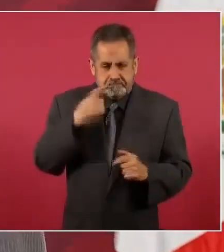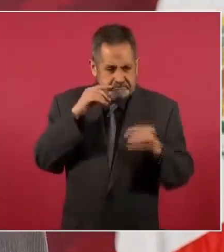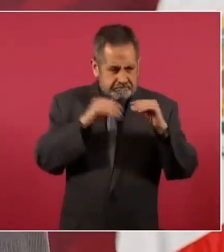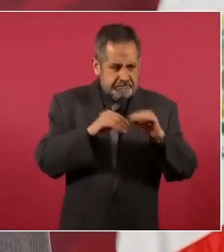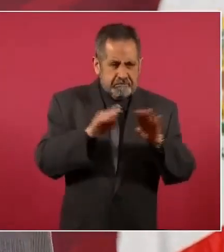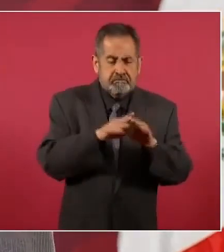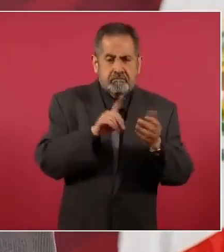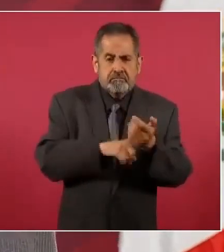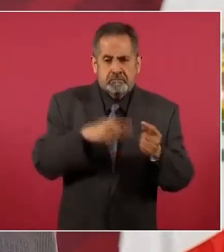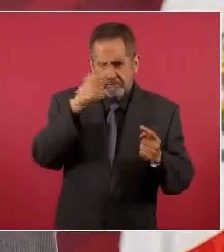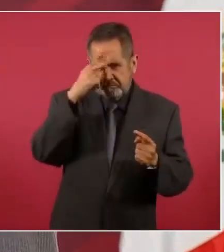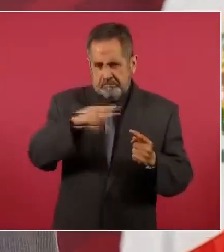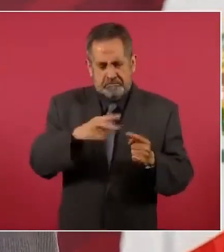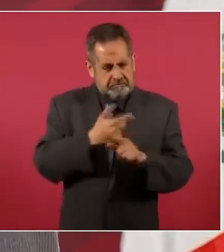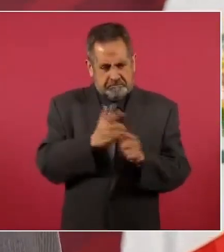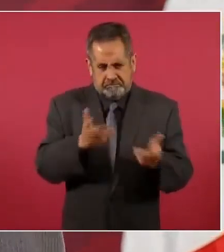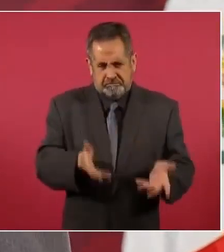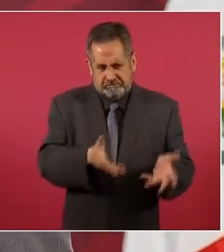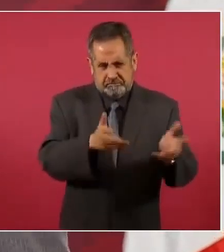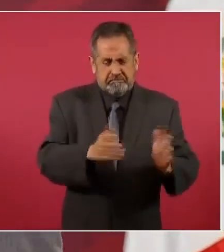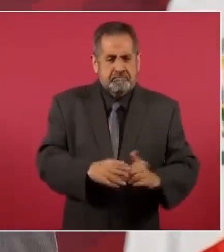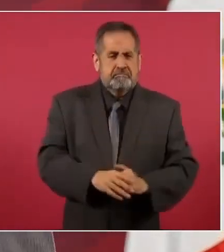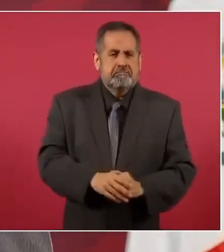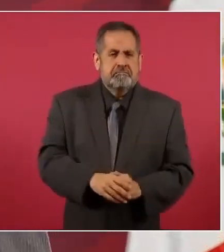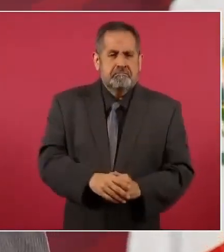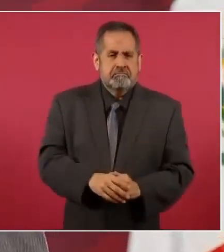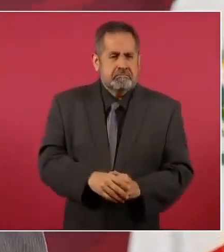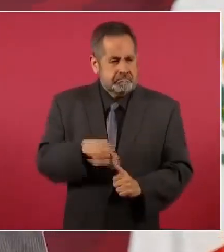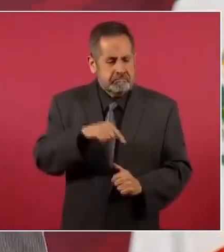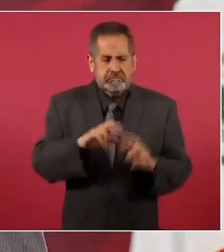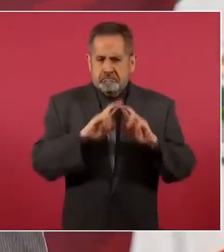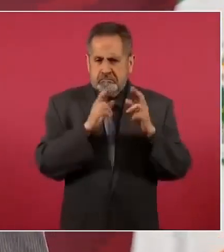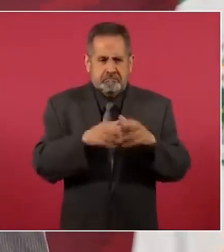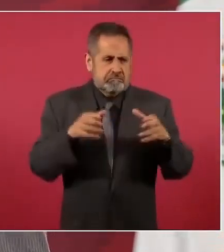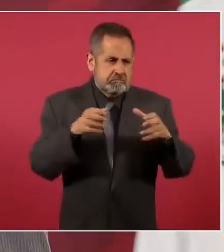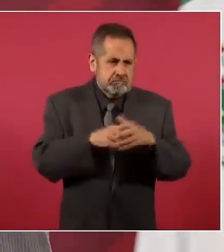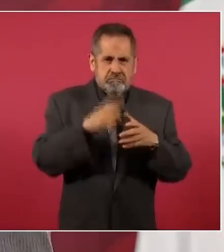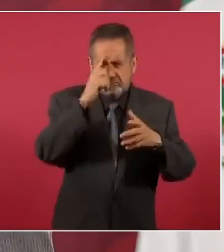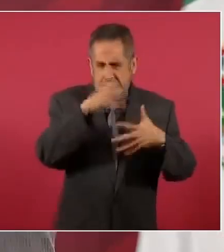garantizan en México para reunirse,